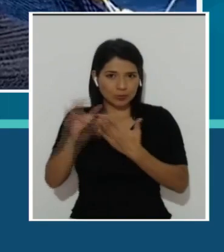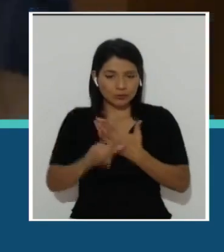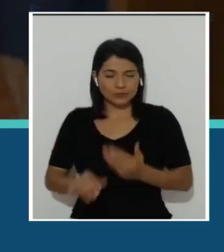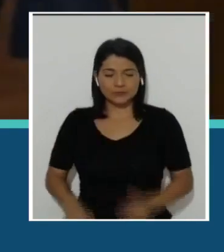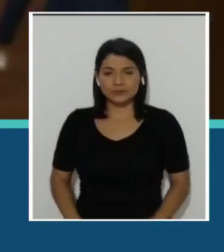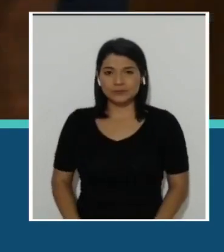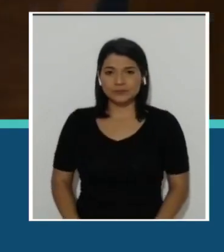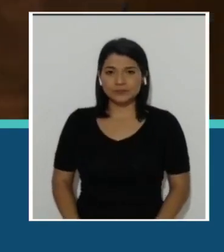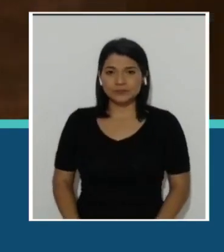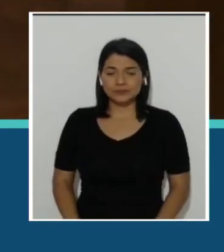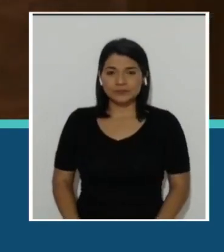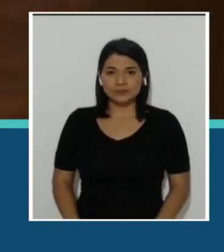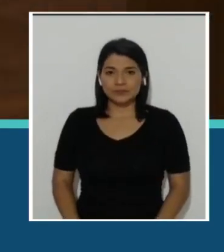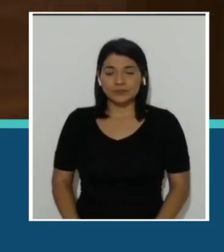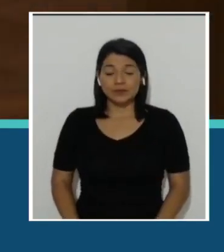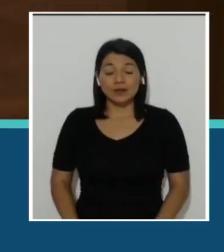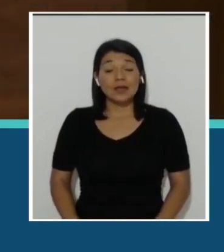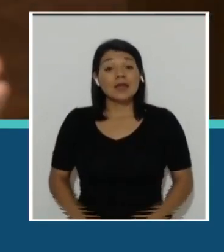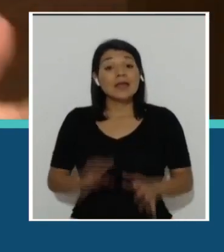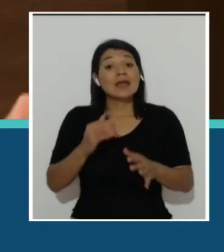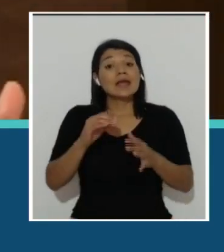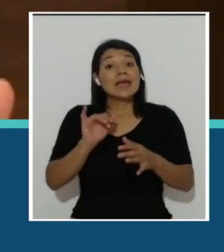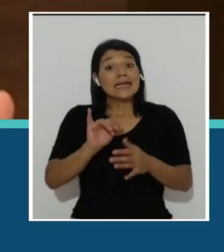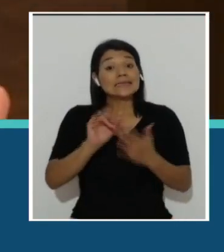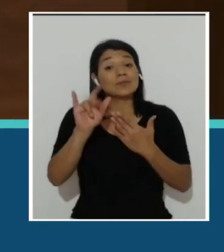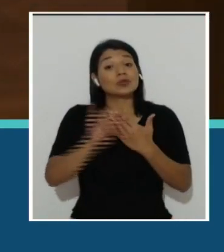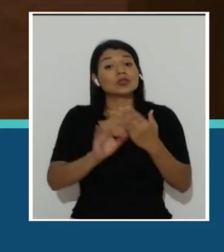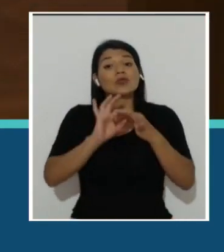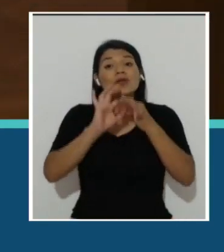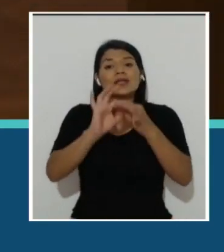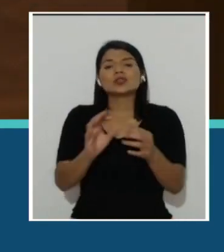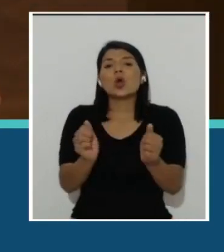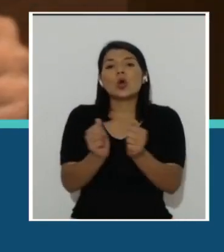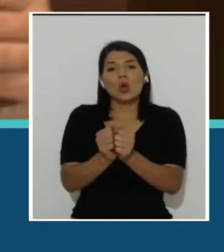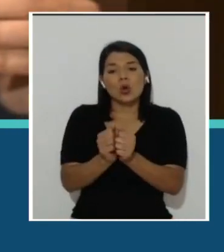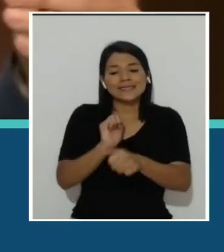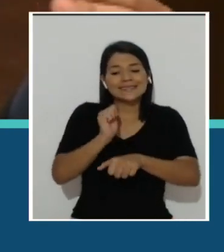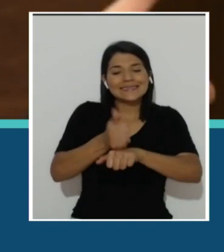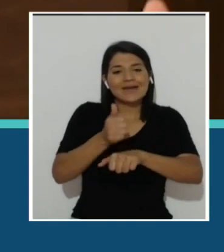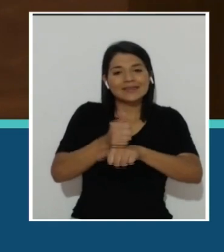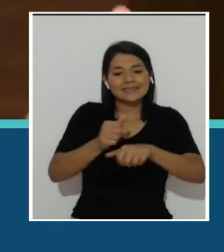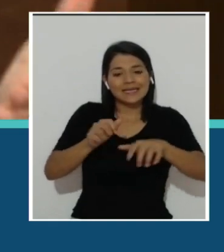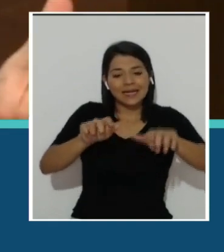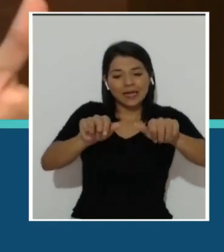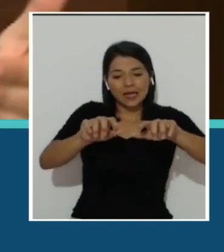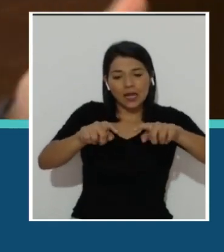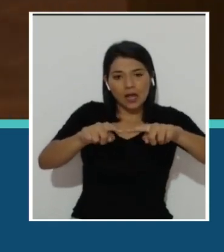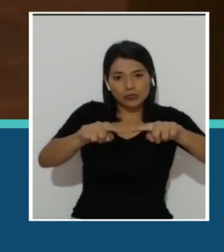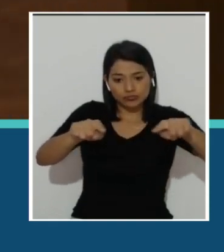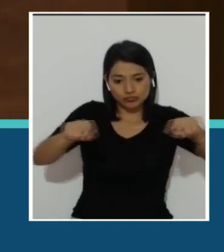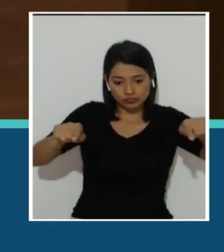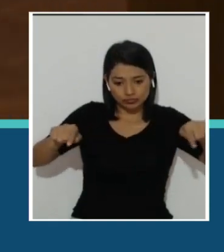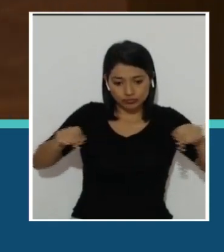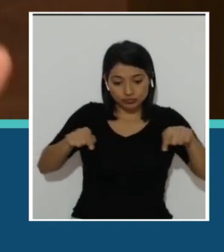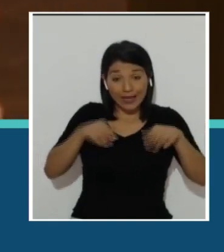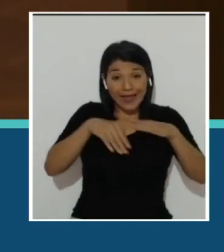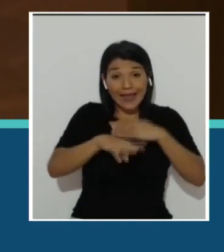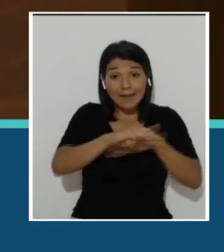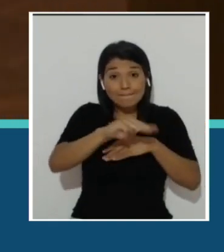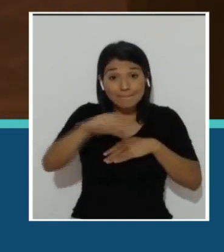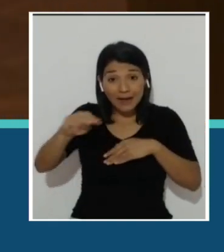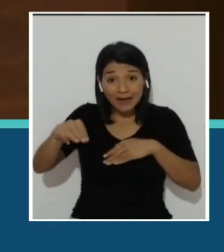Tiene que ver con una zona de protección, ¿verdad? Una zona que ahora será de 80 millas, y con